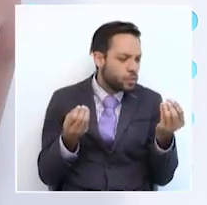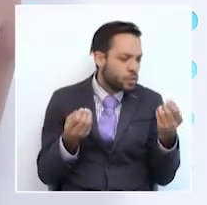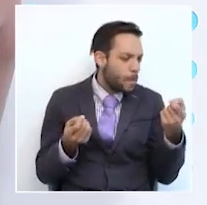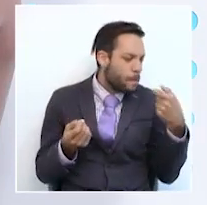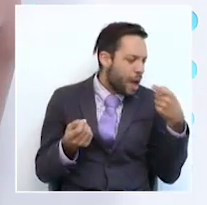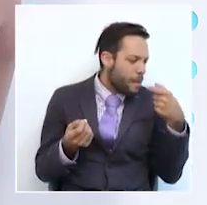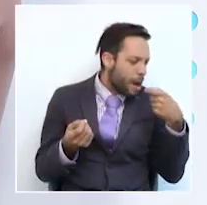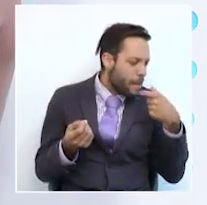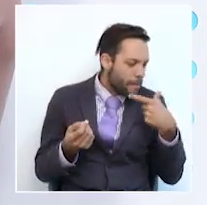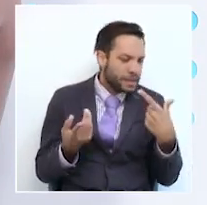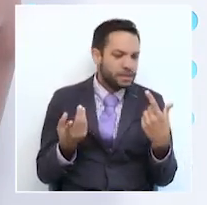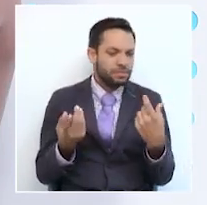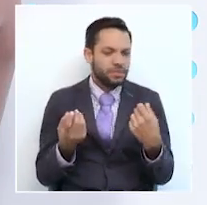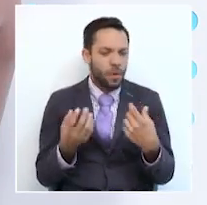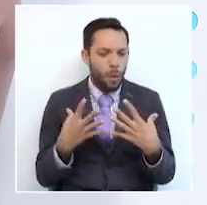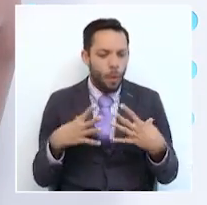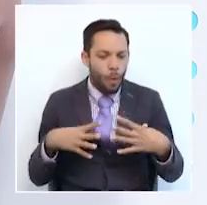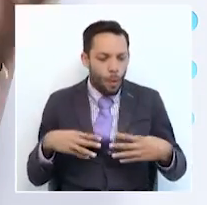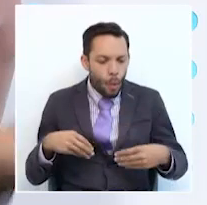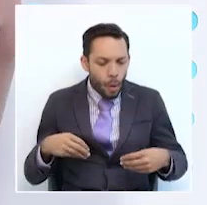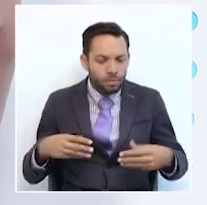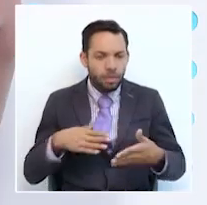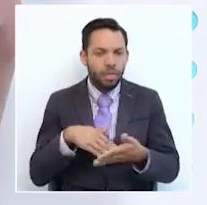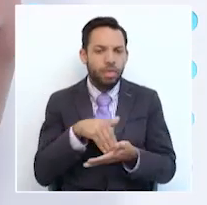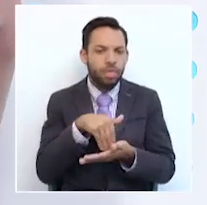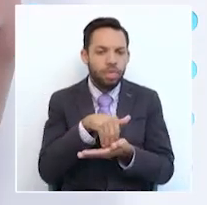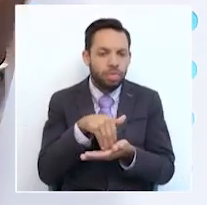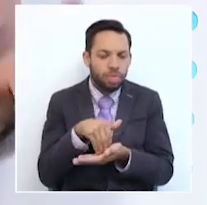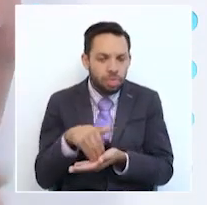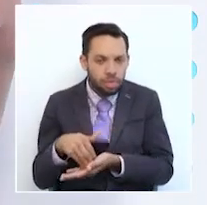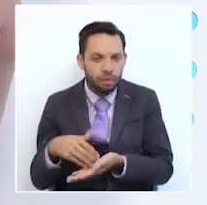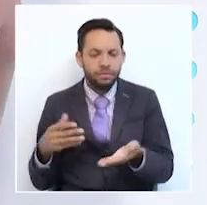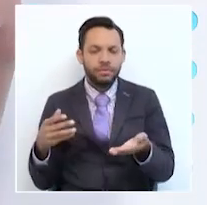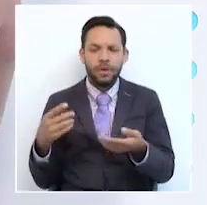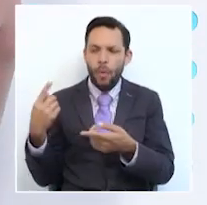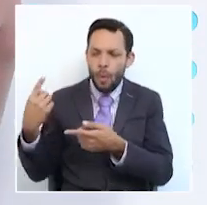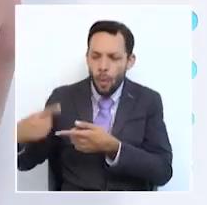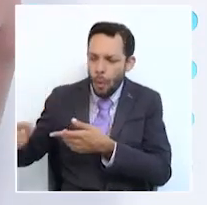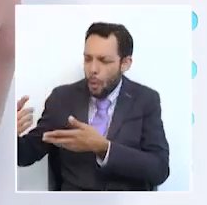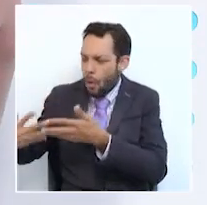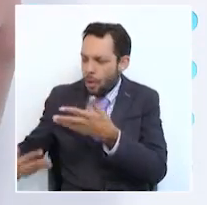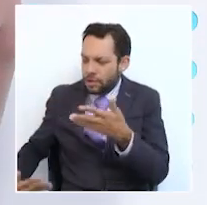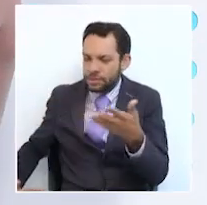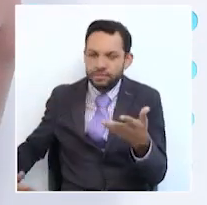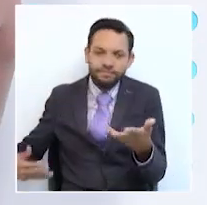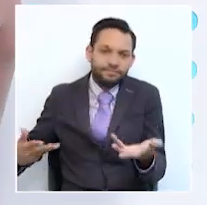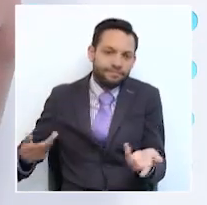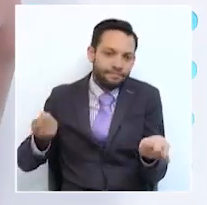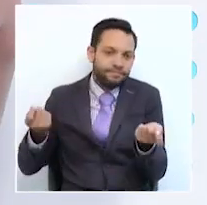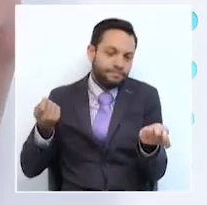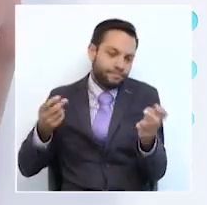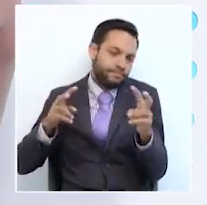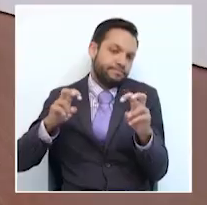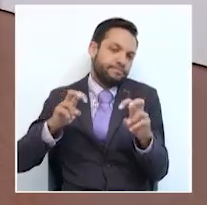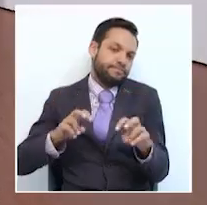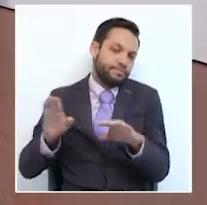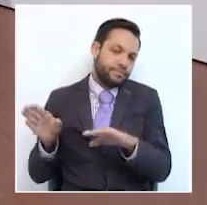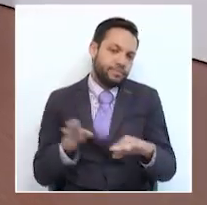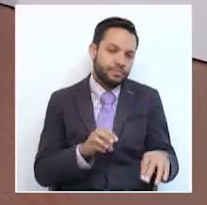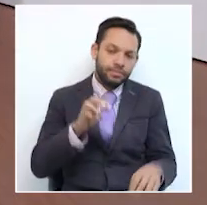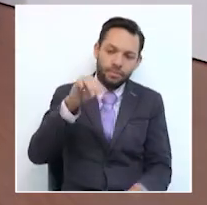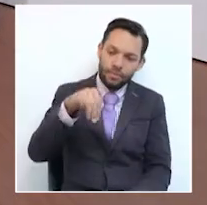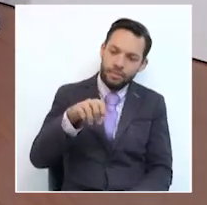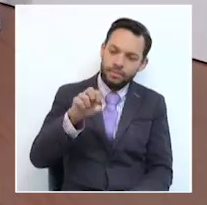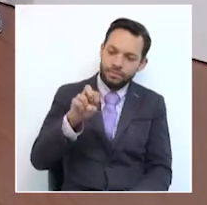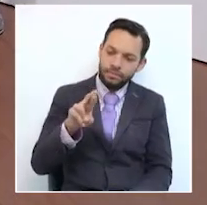síndrome de mala absorción intestinal una tumoración es tanta cosa que produce anemia marta morales